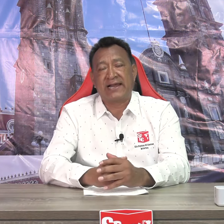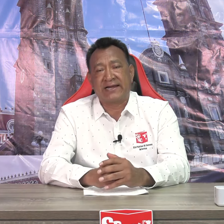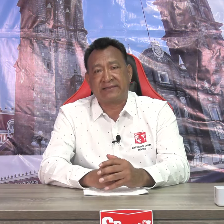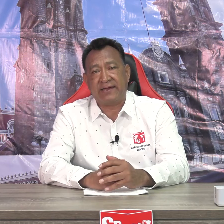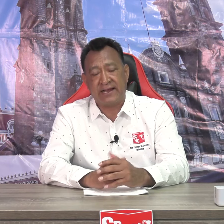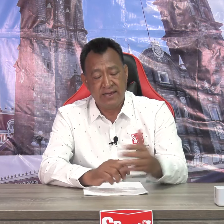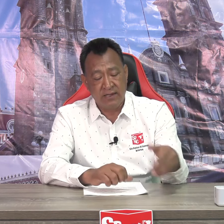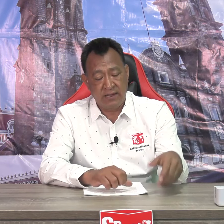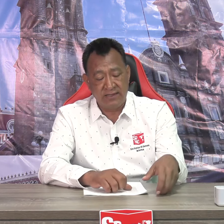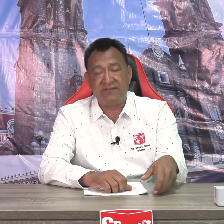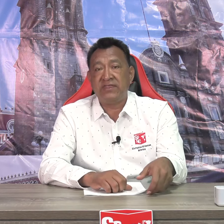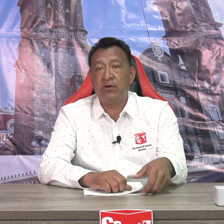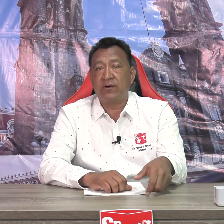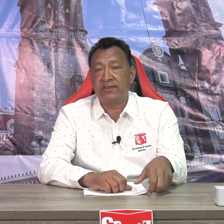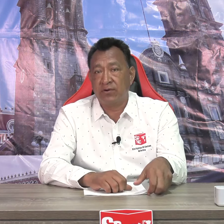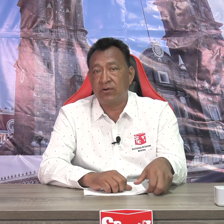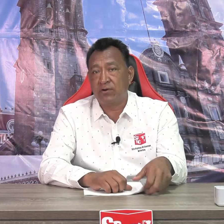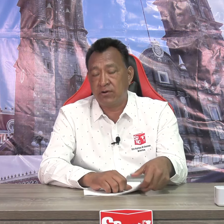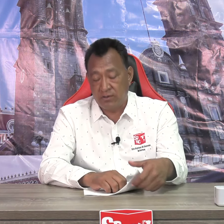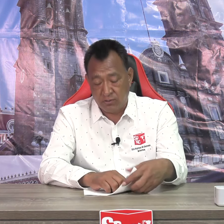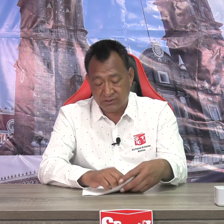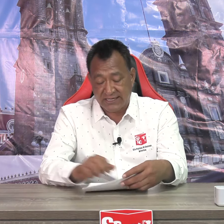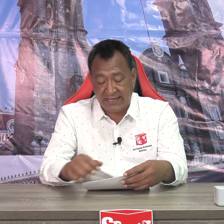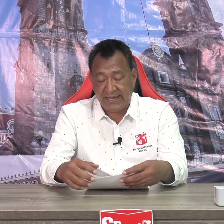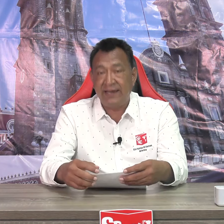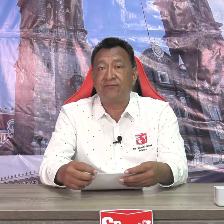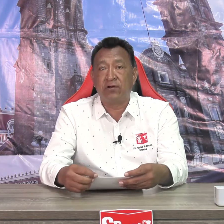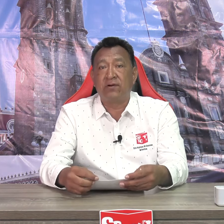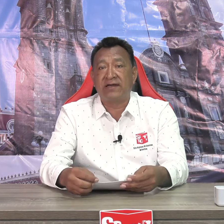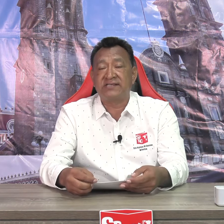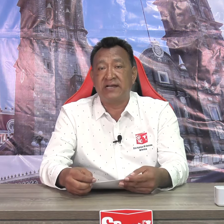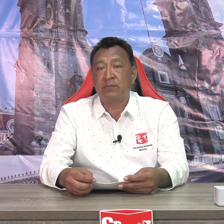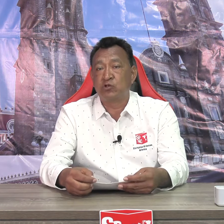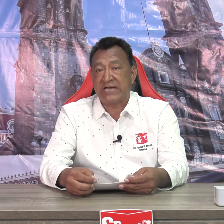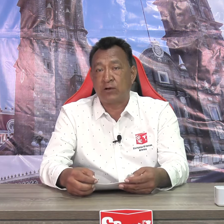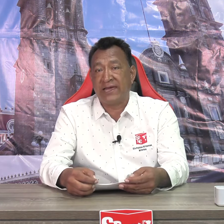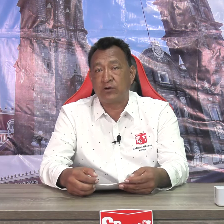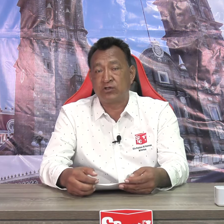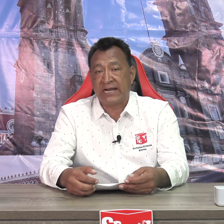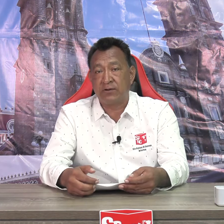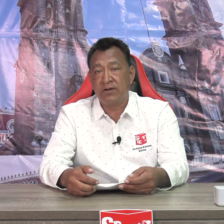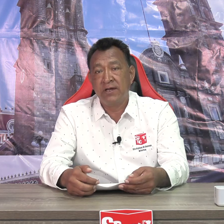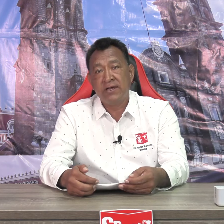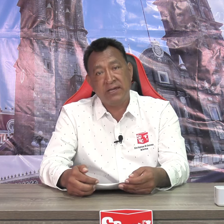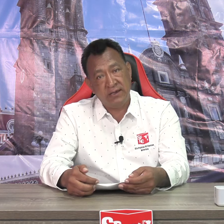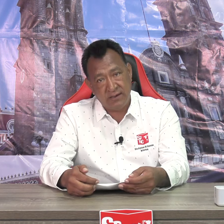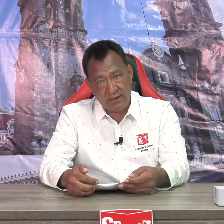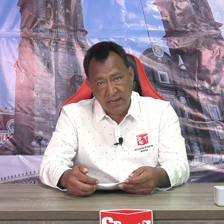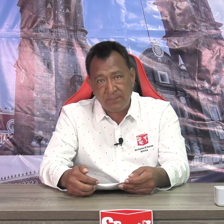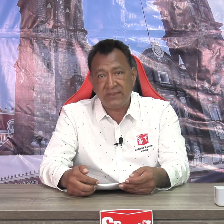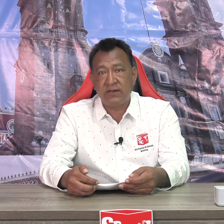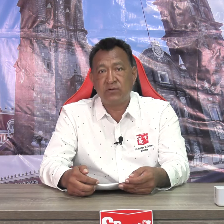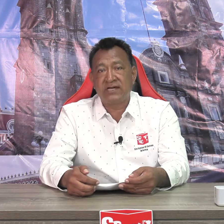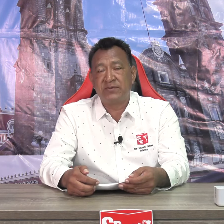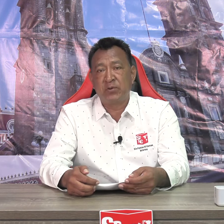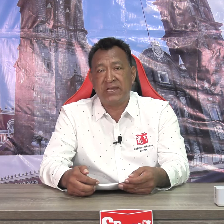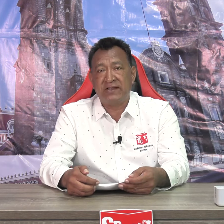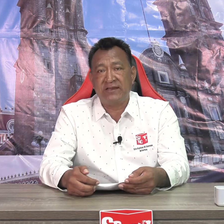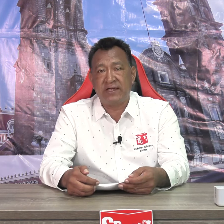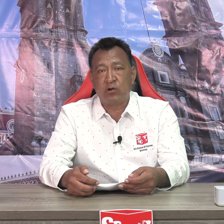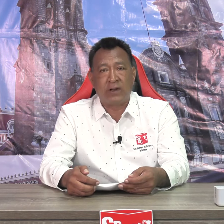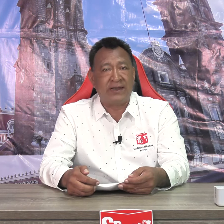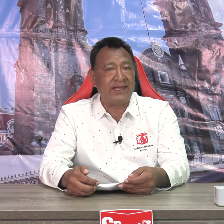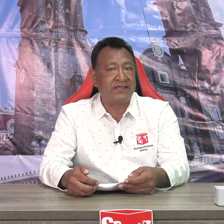vuelve a tirar la cartera y en el vídeo quedo cosa que le fueron a decir la buscaron la encontraron y le pidieron que